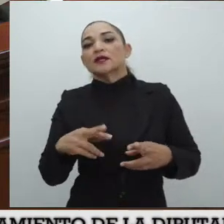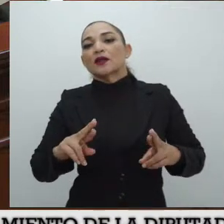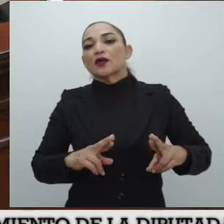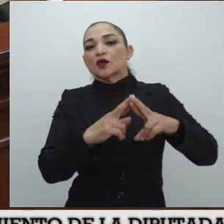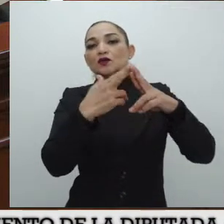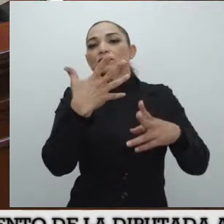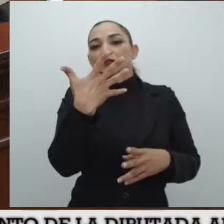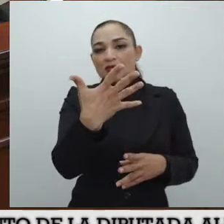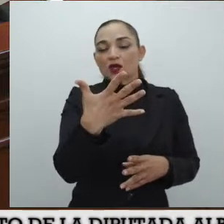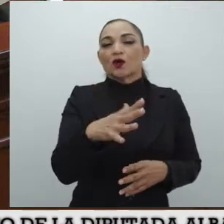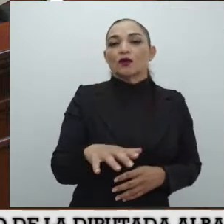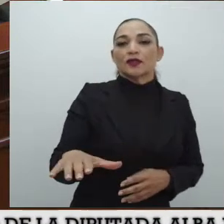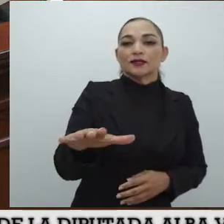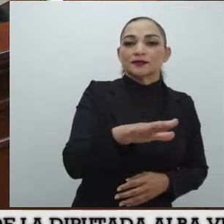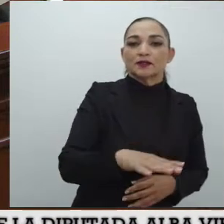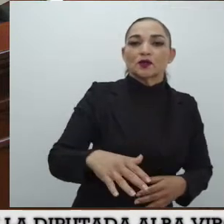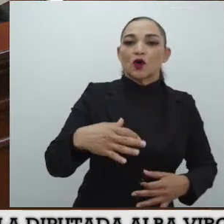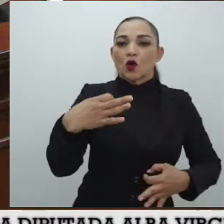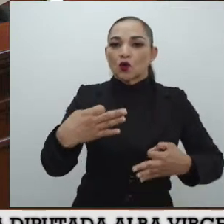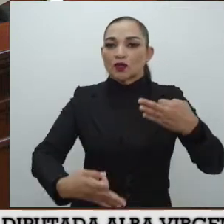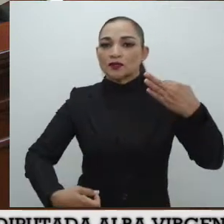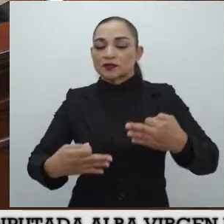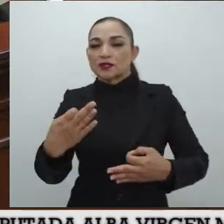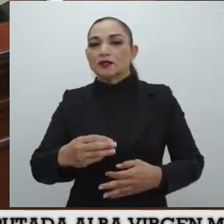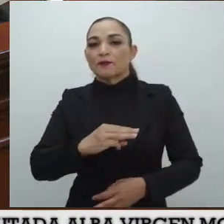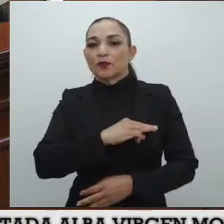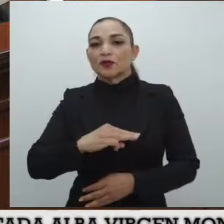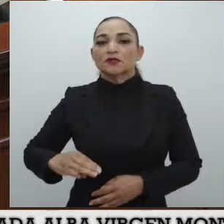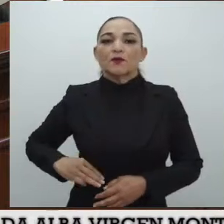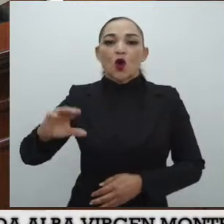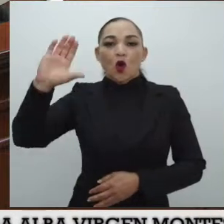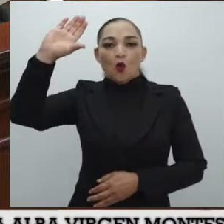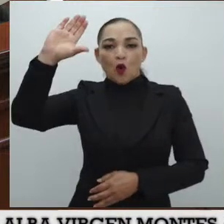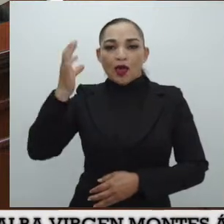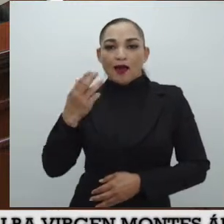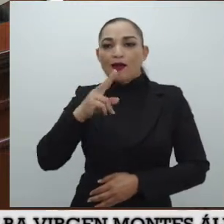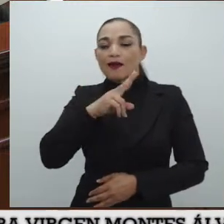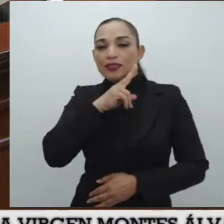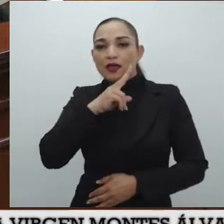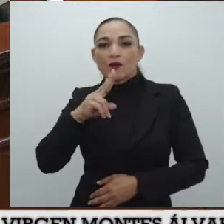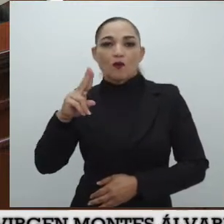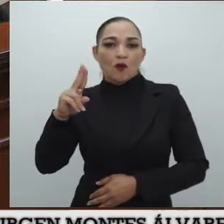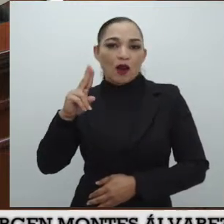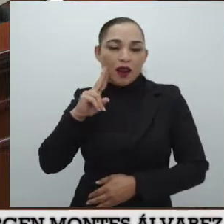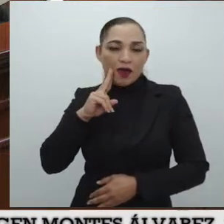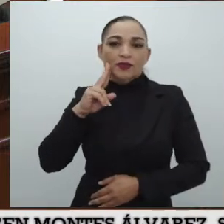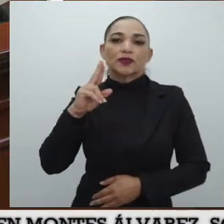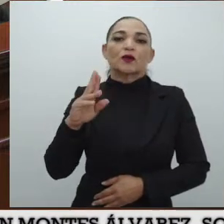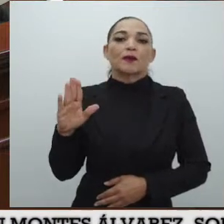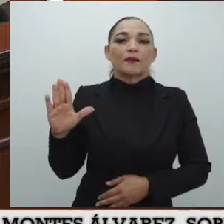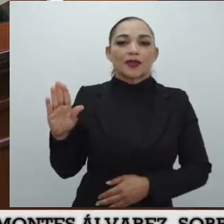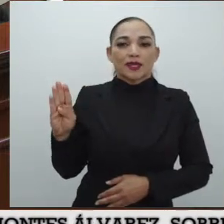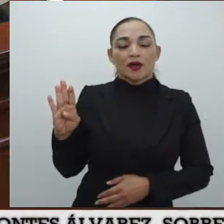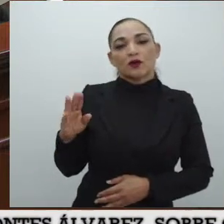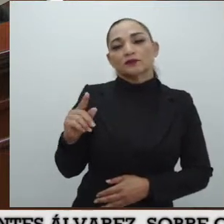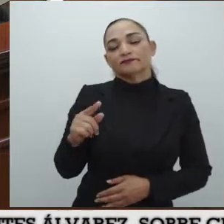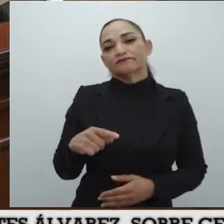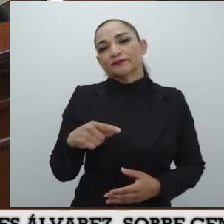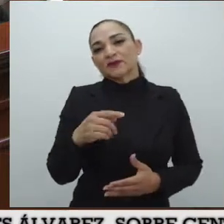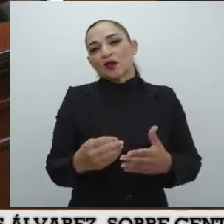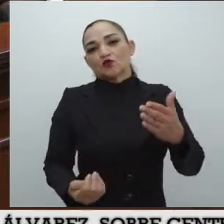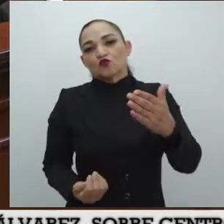judiciales de los municipios de Culiacán, Navolato y Badiraguato. Con esta nueva propuesta podemos